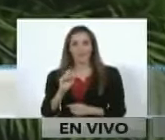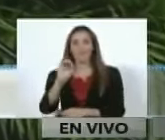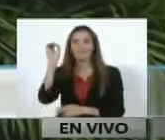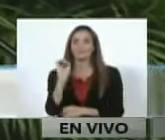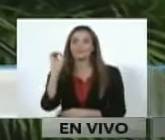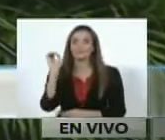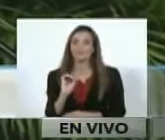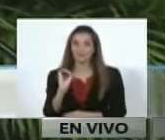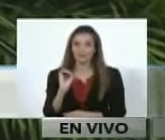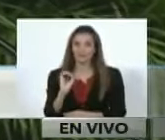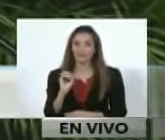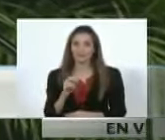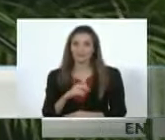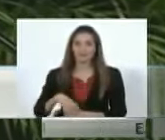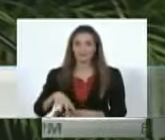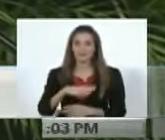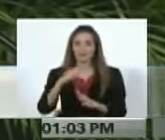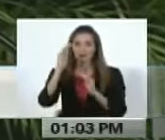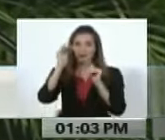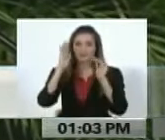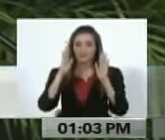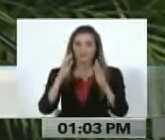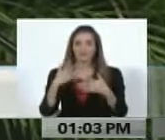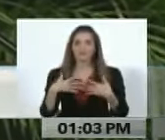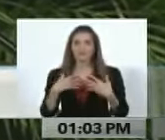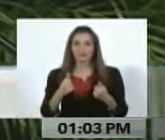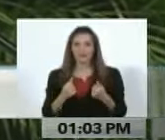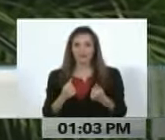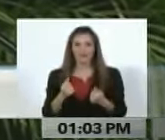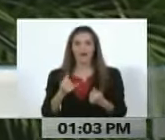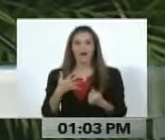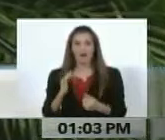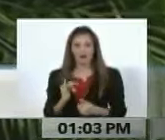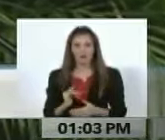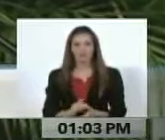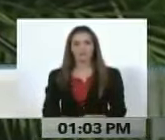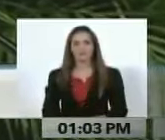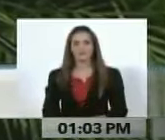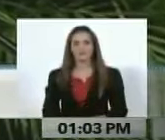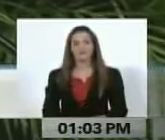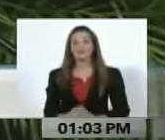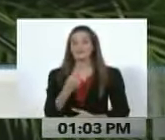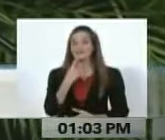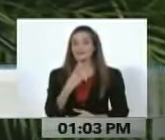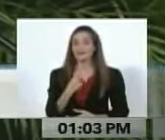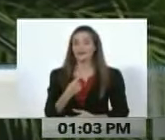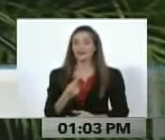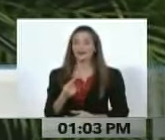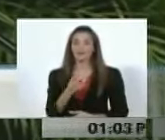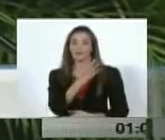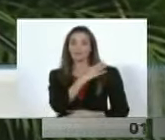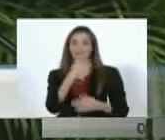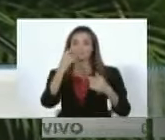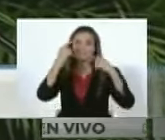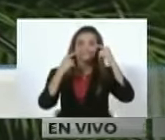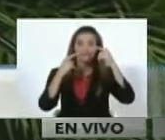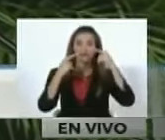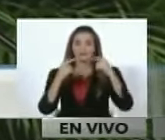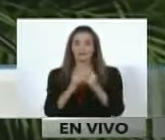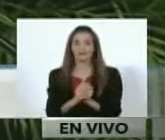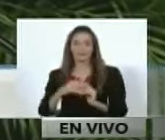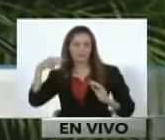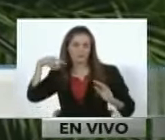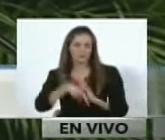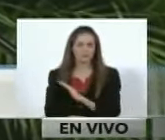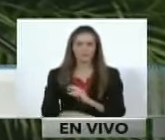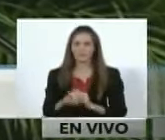61% de las zonas de cobertura son cubiertas. Y como decía el comandante Chávez, a las catacumbas